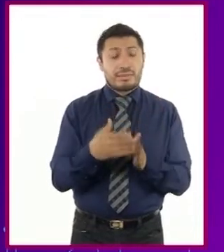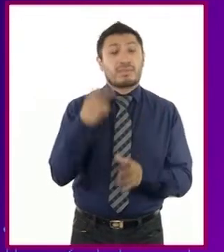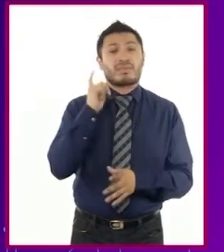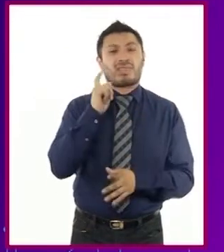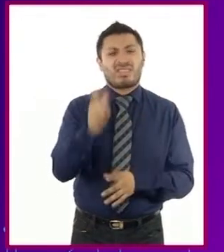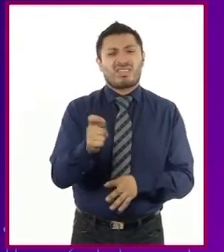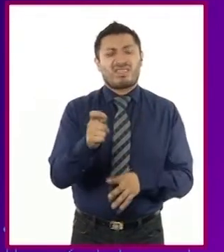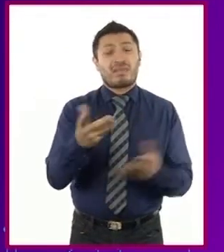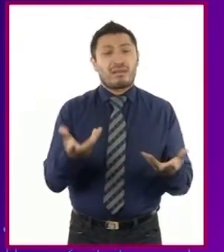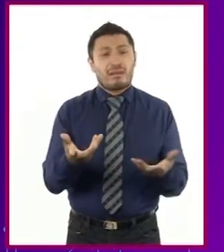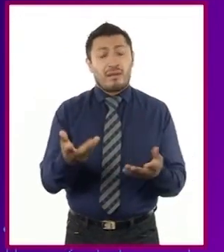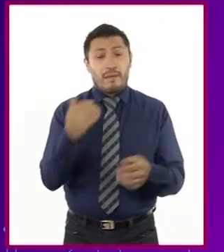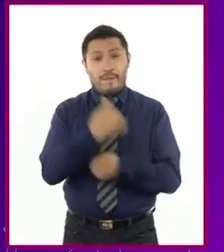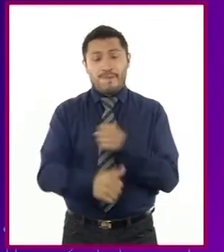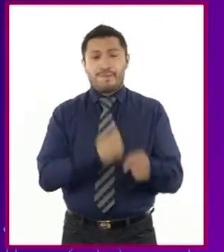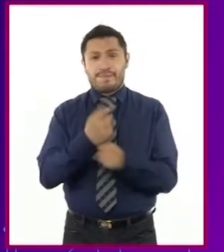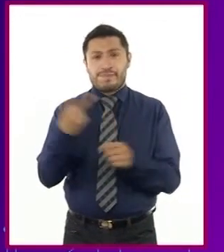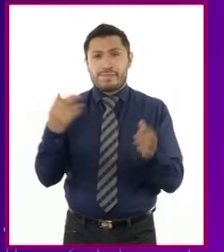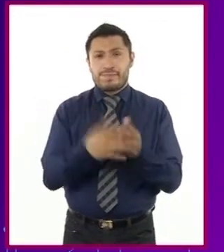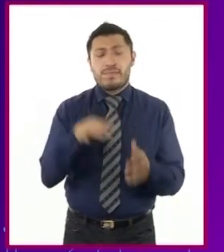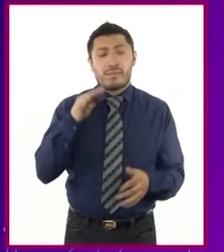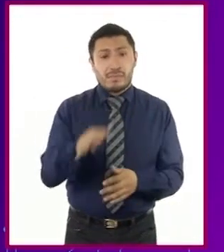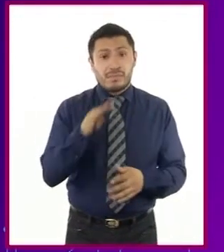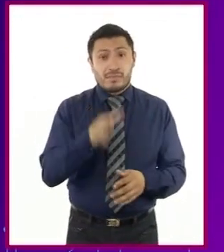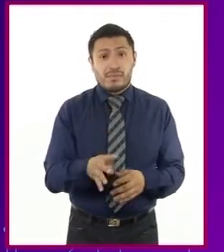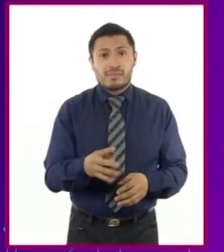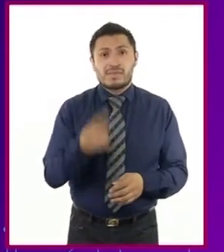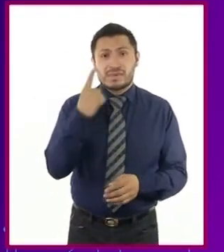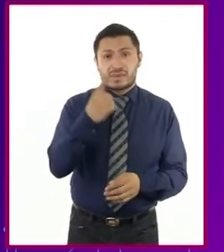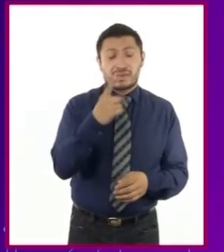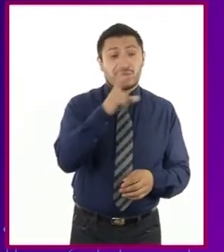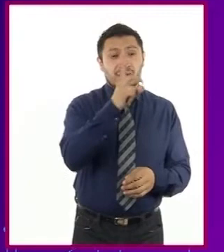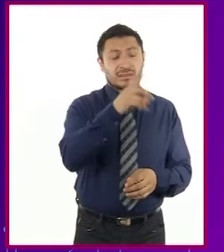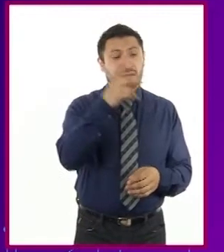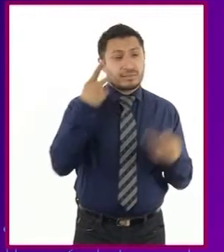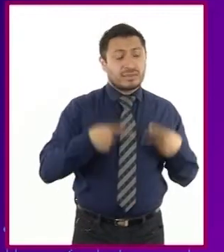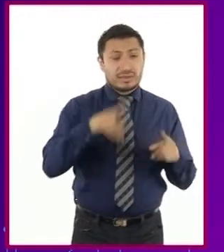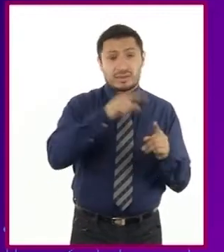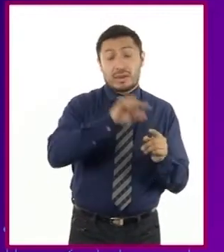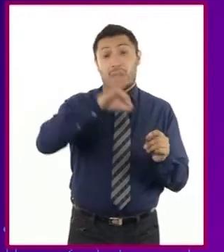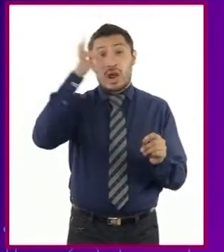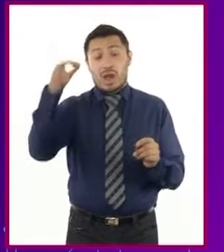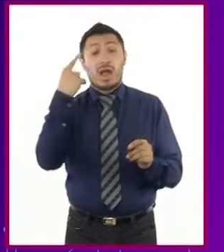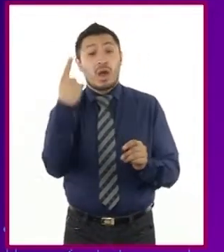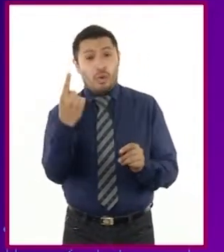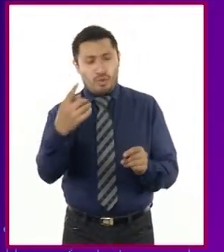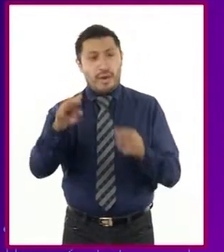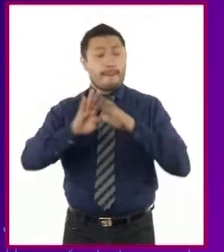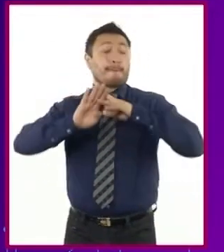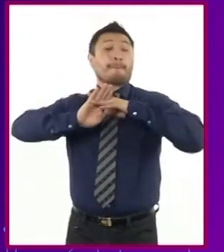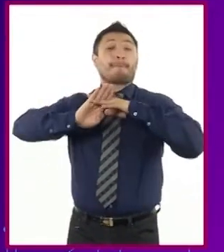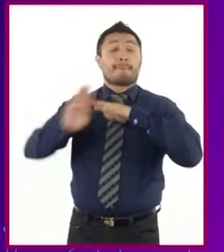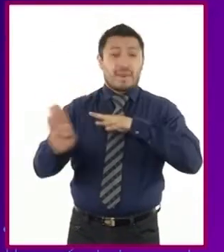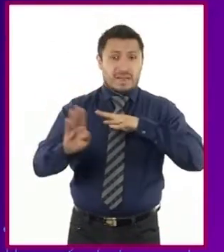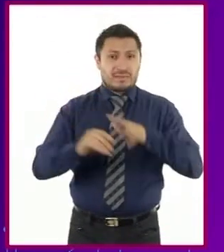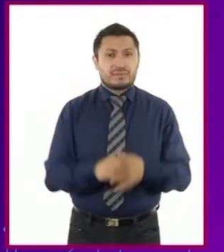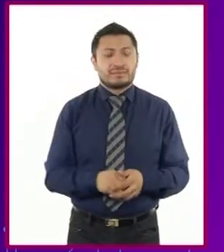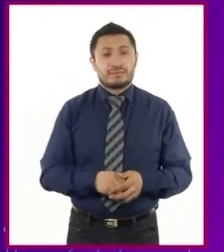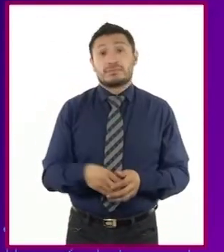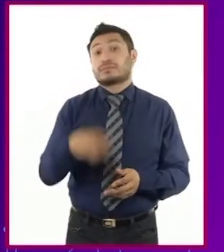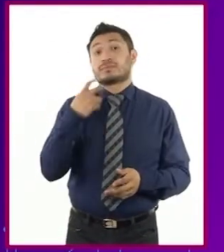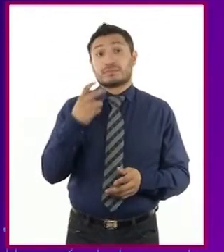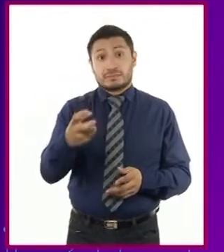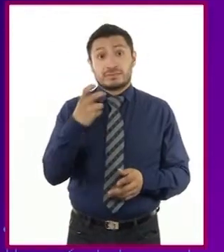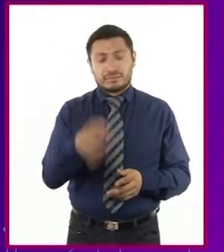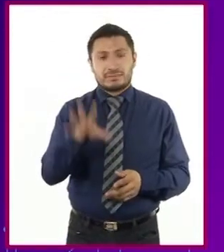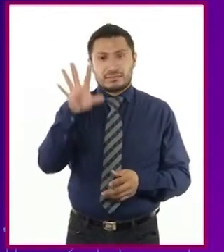decir, en el año 2019, una de cada 30 personas era una persona migrante. De estos,